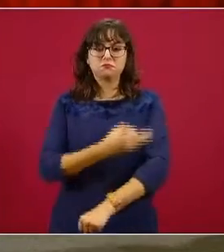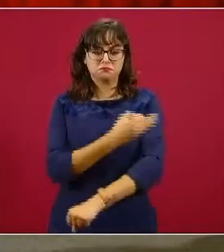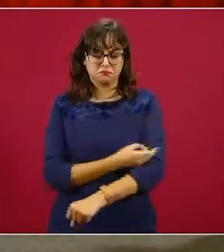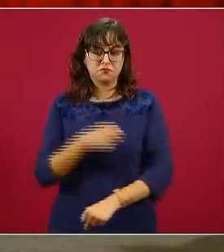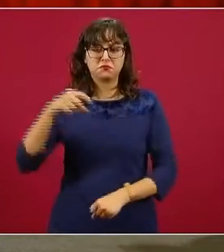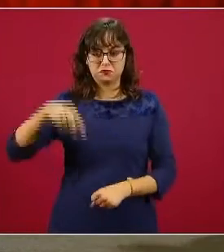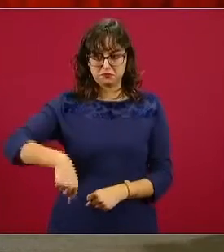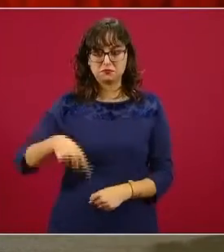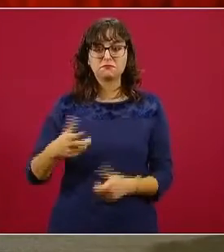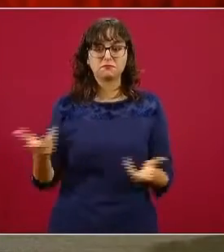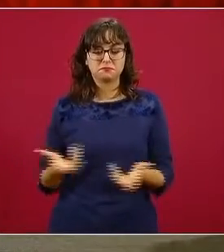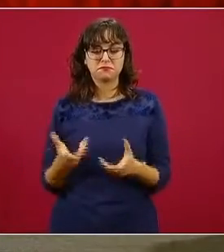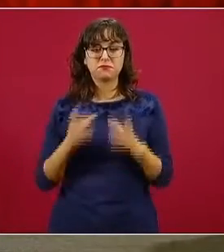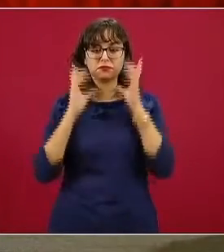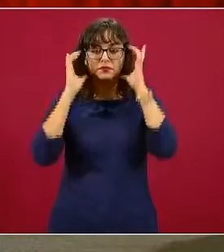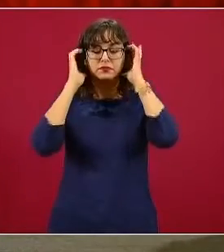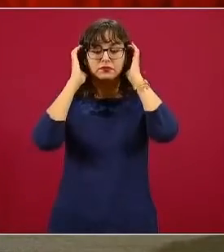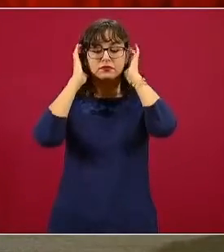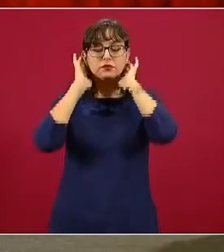lo haremos aquí.